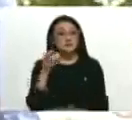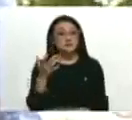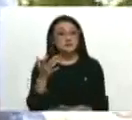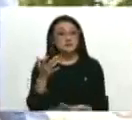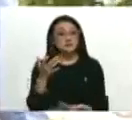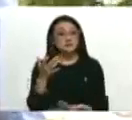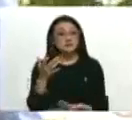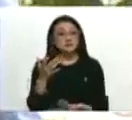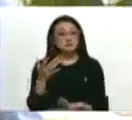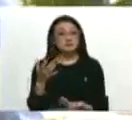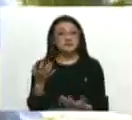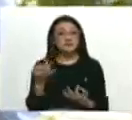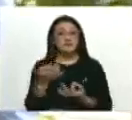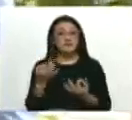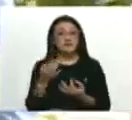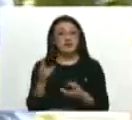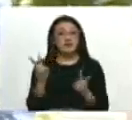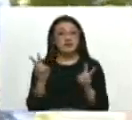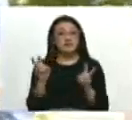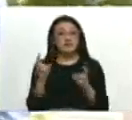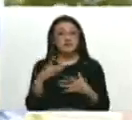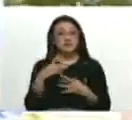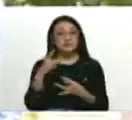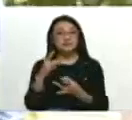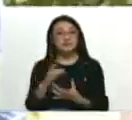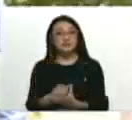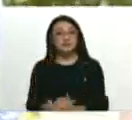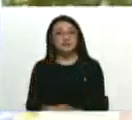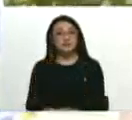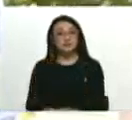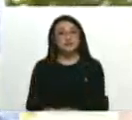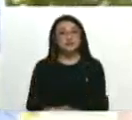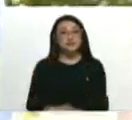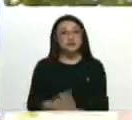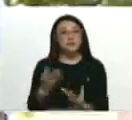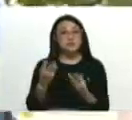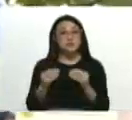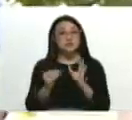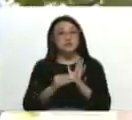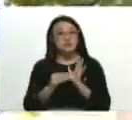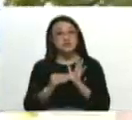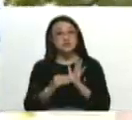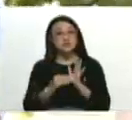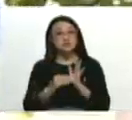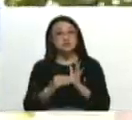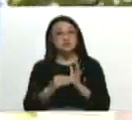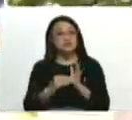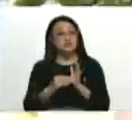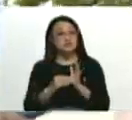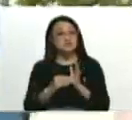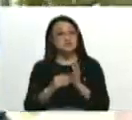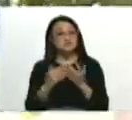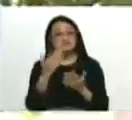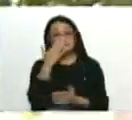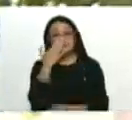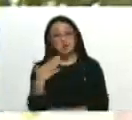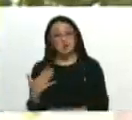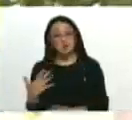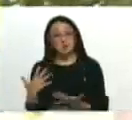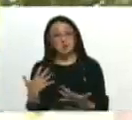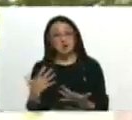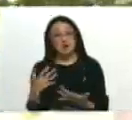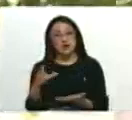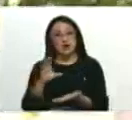verdad es que es un tema bien interesante, que muchas veces se invisibiliza desde la